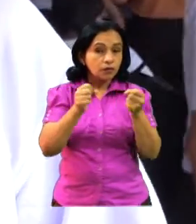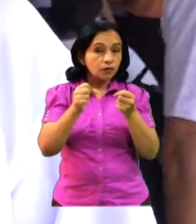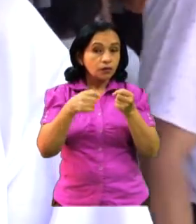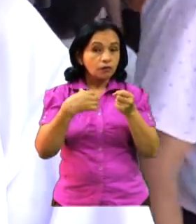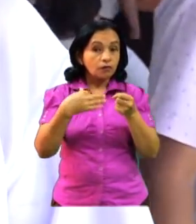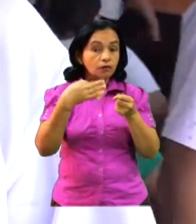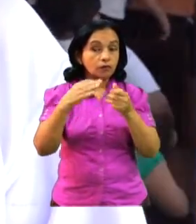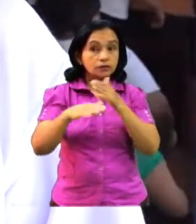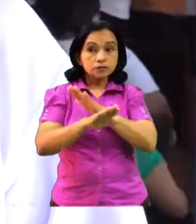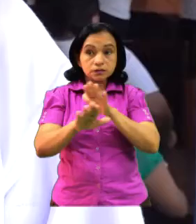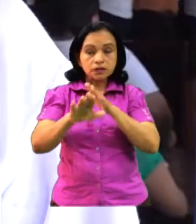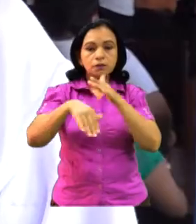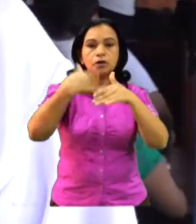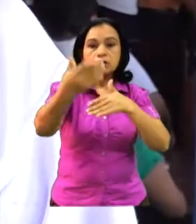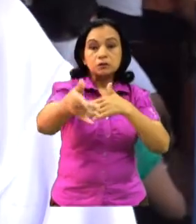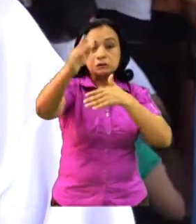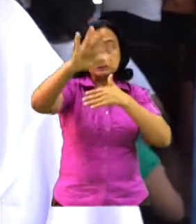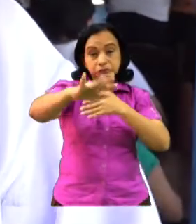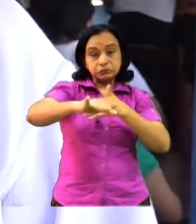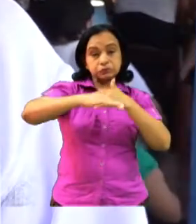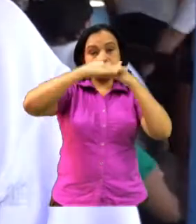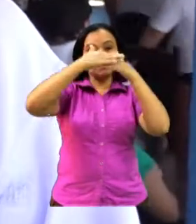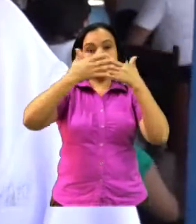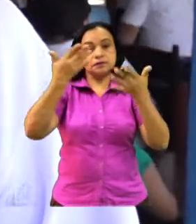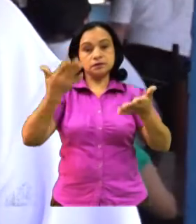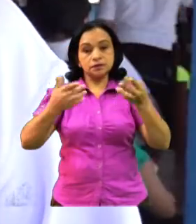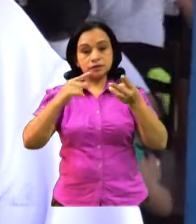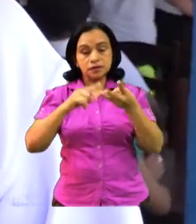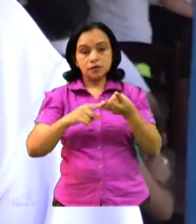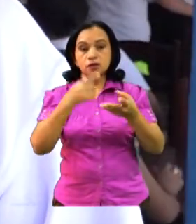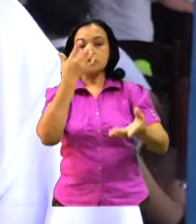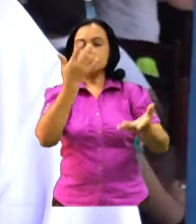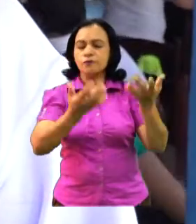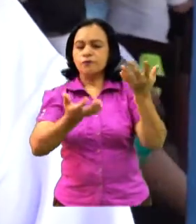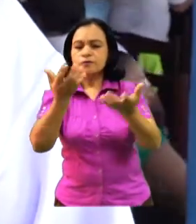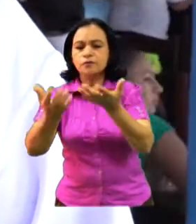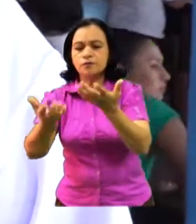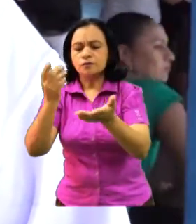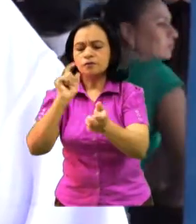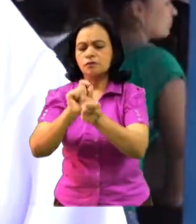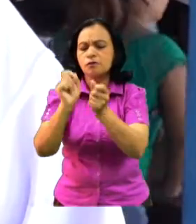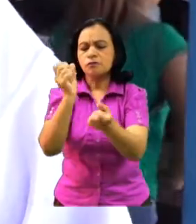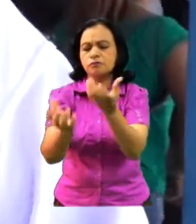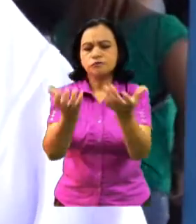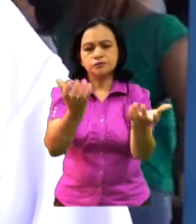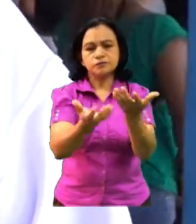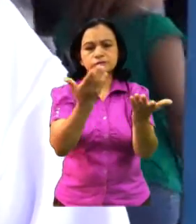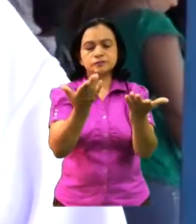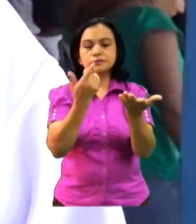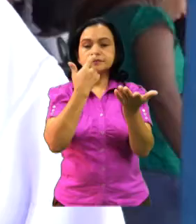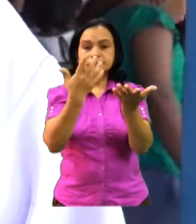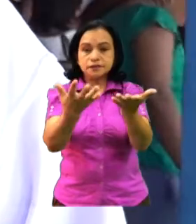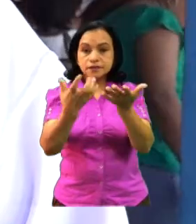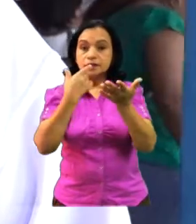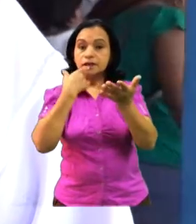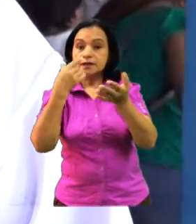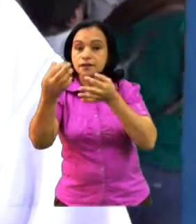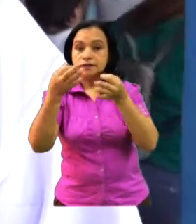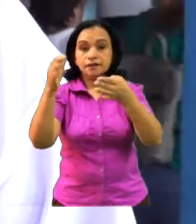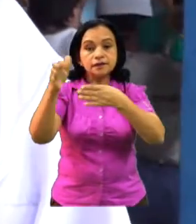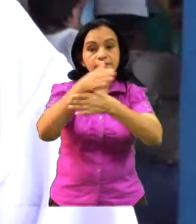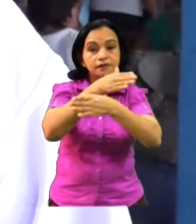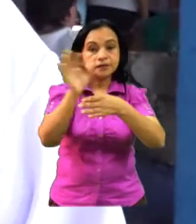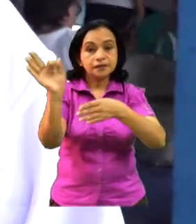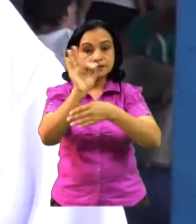pueda traer, digamos, un tsunami. Y pensar también en la cuestión de los incendios, ¿verdad? Hemos tratado, ¿verdad?, a través de